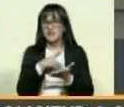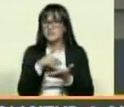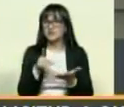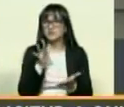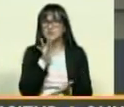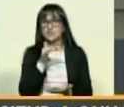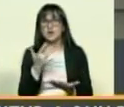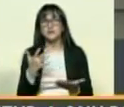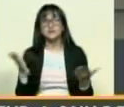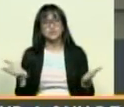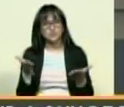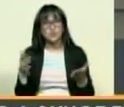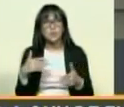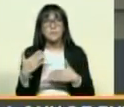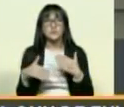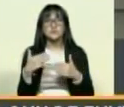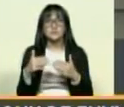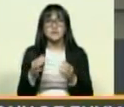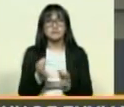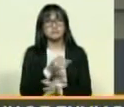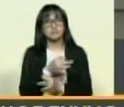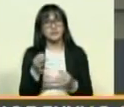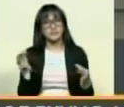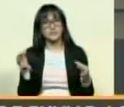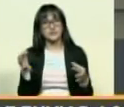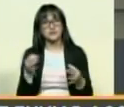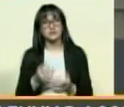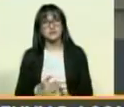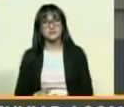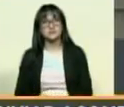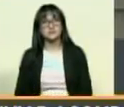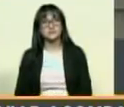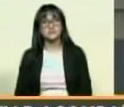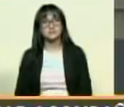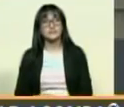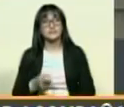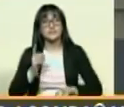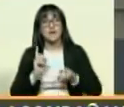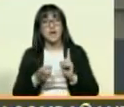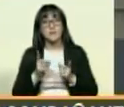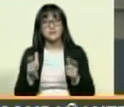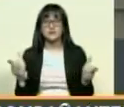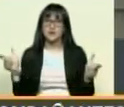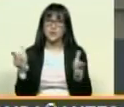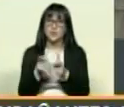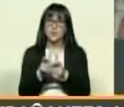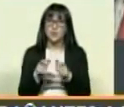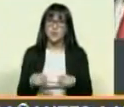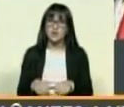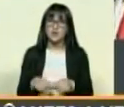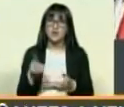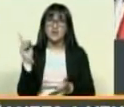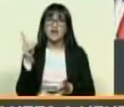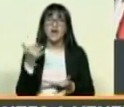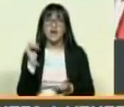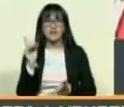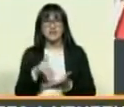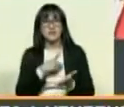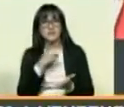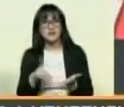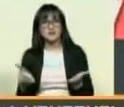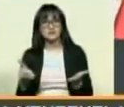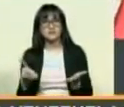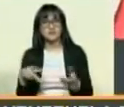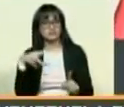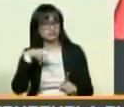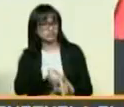muy rigurosos en los procedimientos, porque a veces hay cumbres donde se violentan todos los procedimientos para excluir.